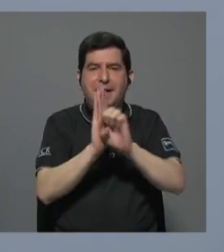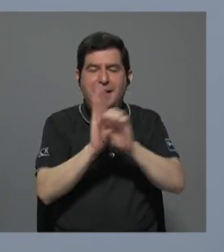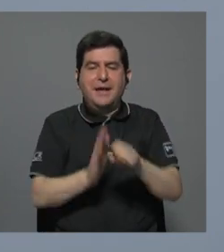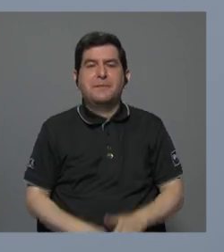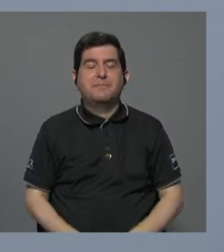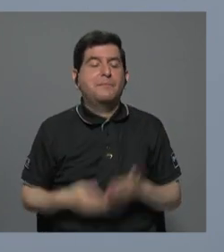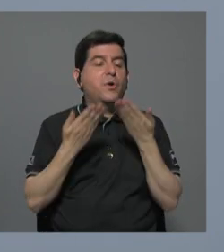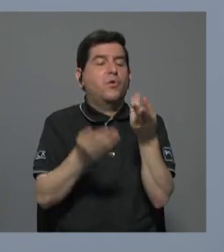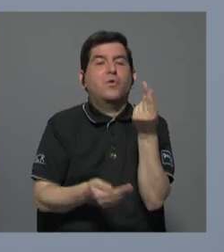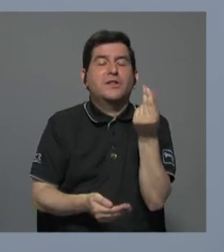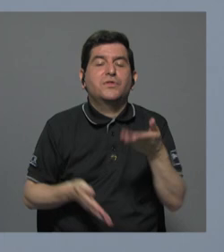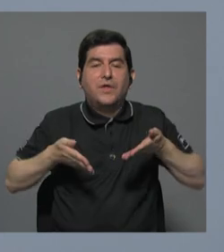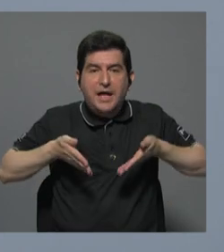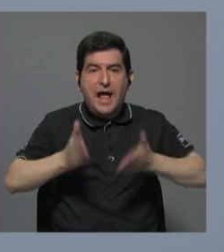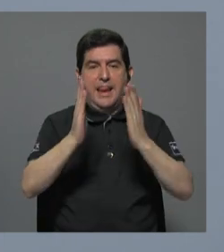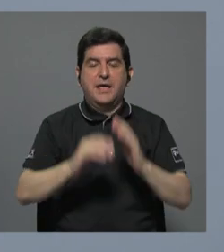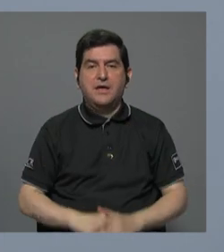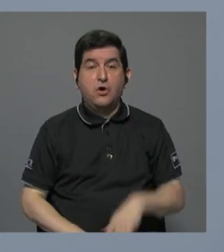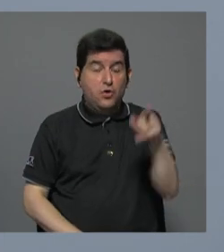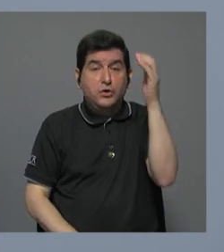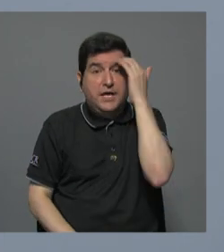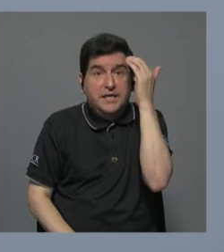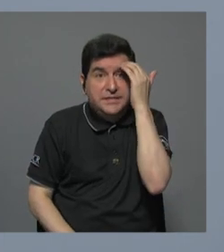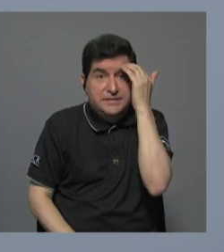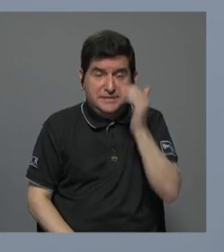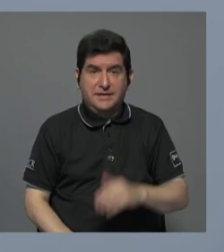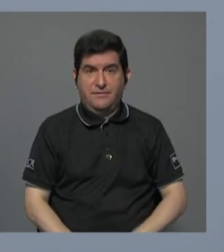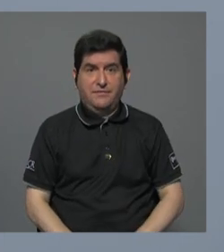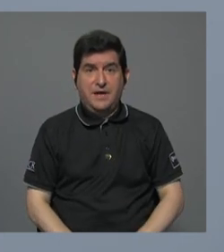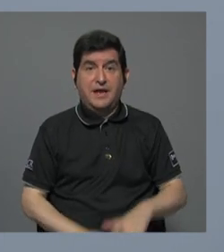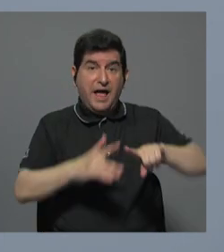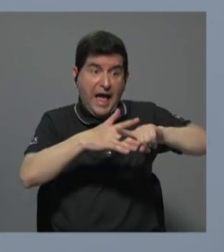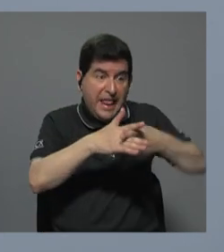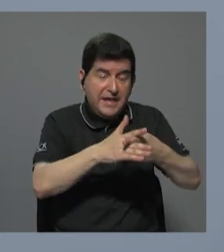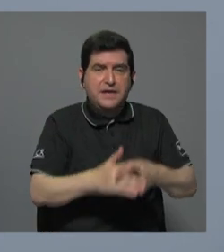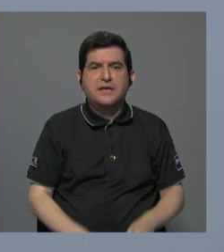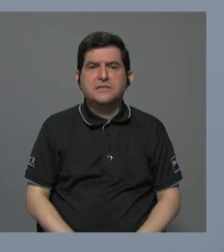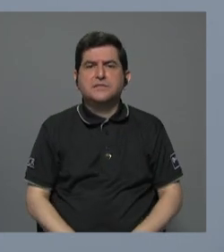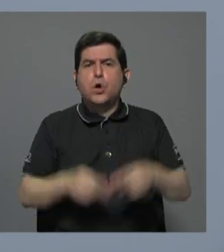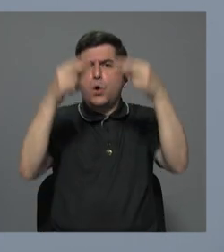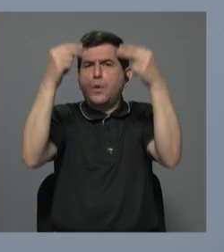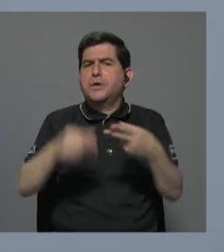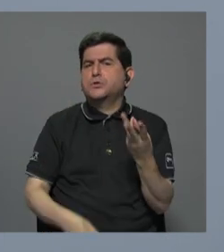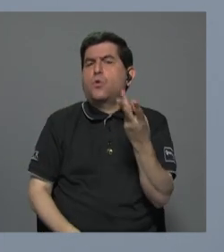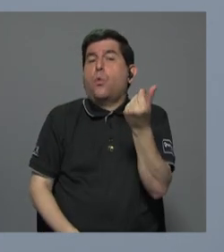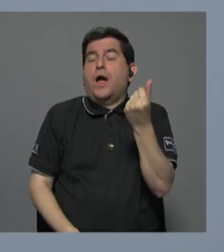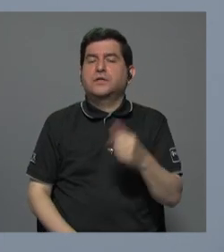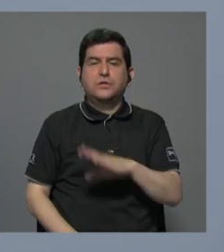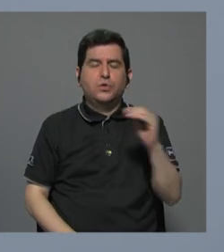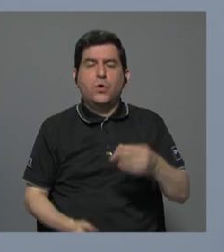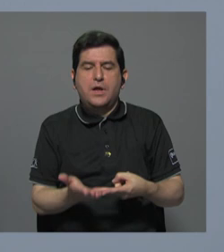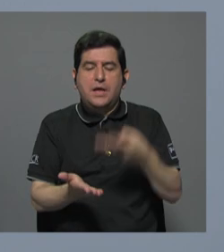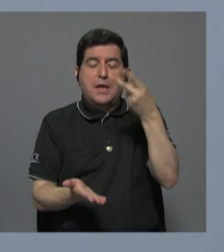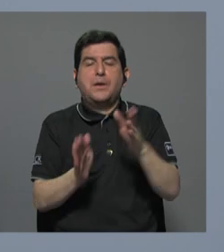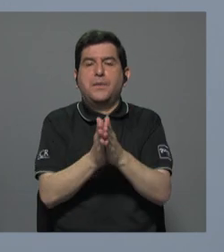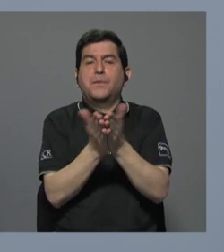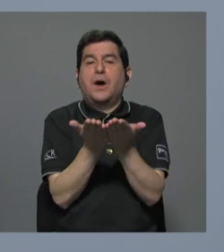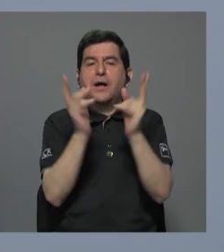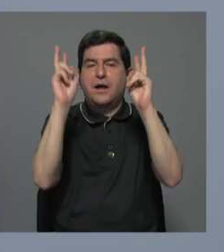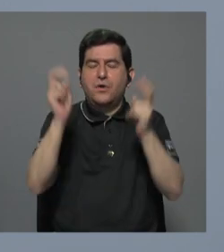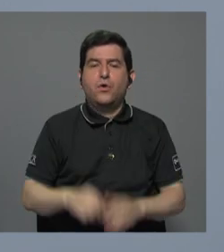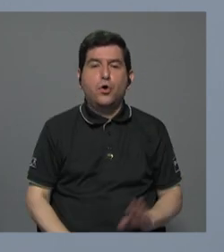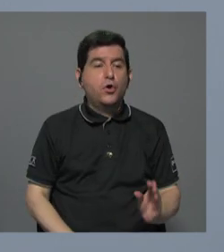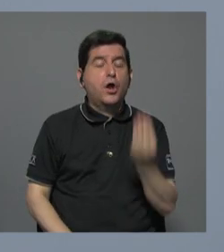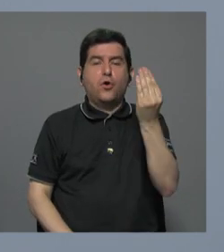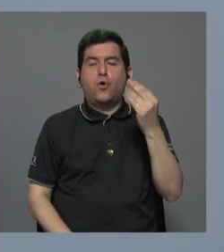darle ese dinero al hijo ella sabía o debió haber sabido desde un inicio cuál era el presupuesto y el posible valor de esos libros y ese